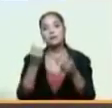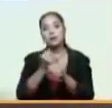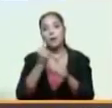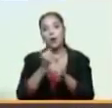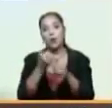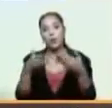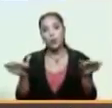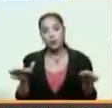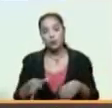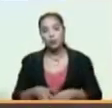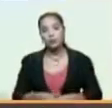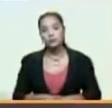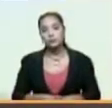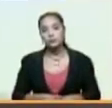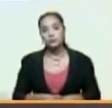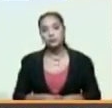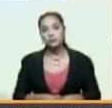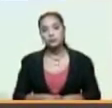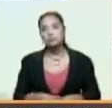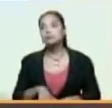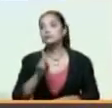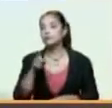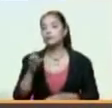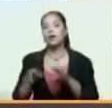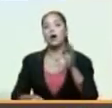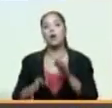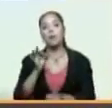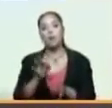Público y